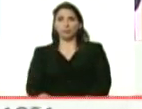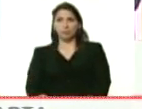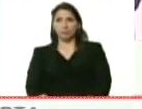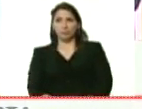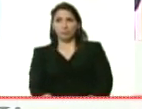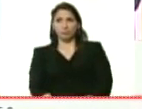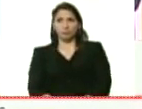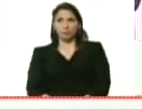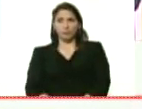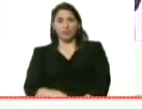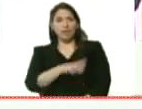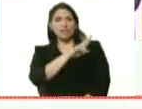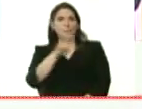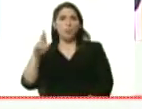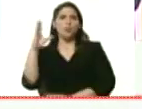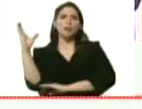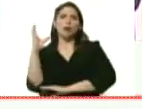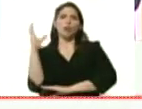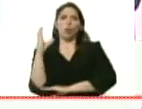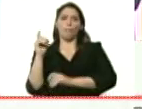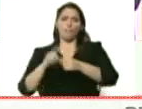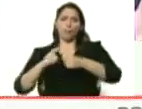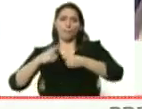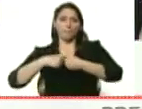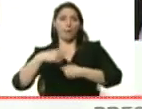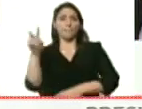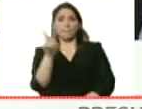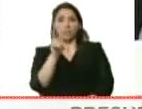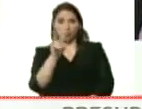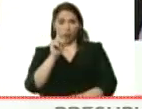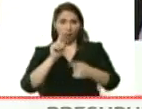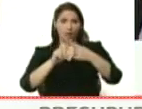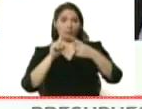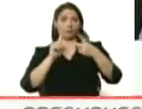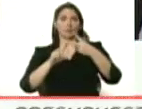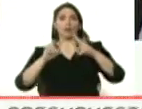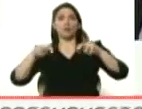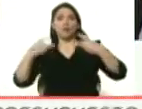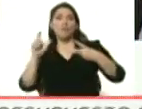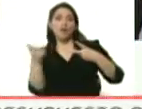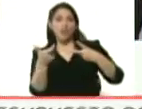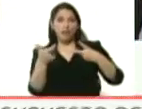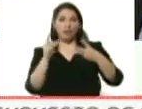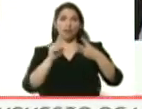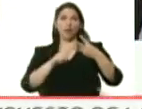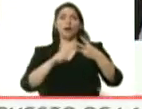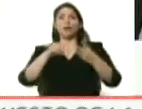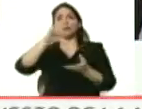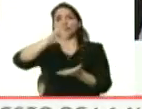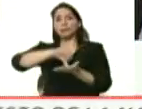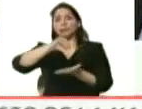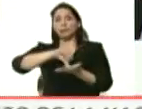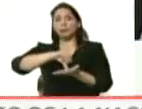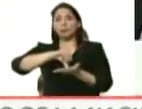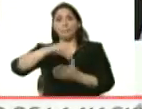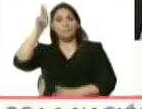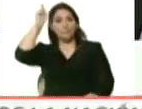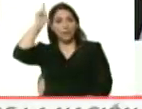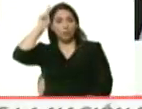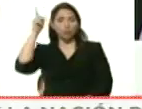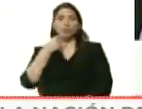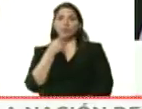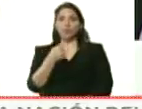La República de Colombia, a Venezuela, Nueva Granada y Quito, manifestando lo